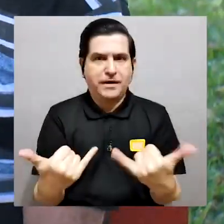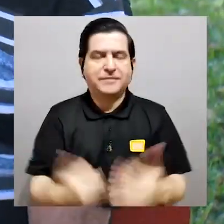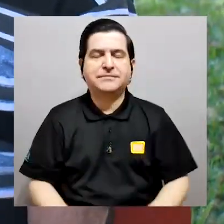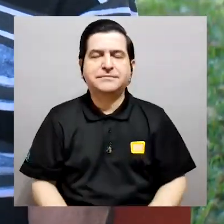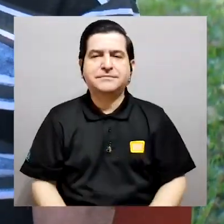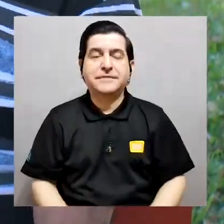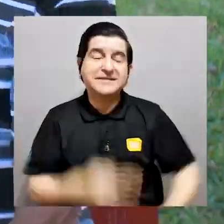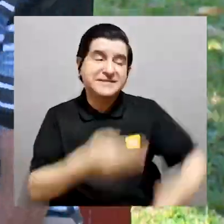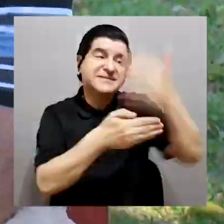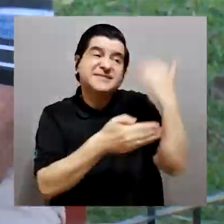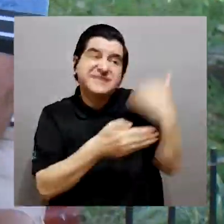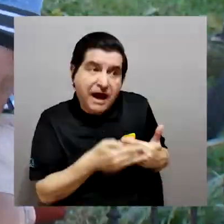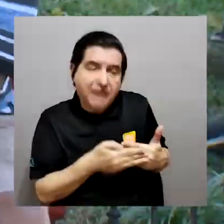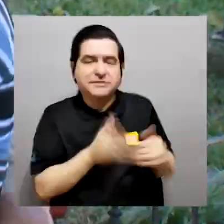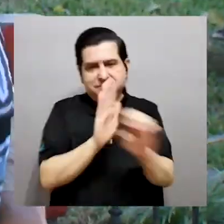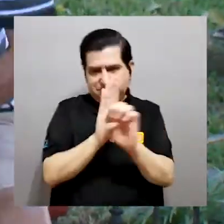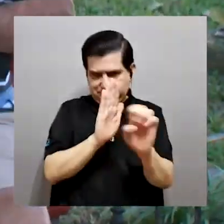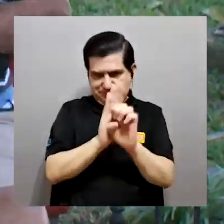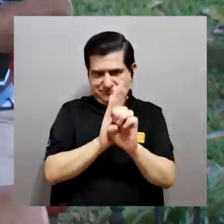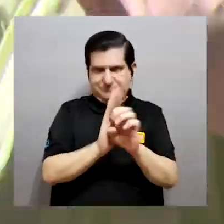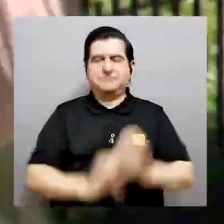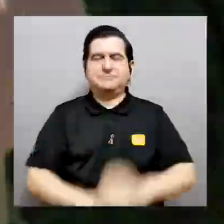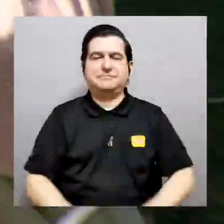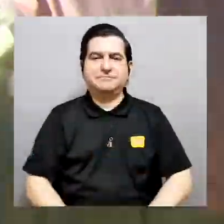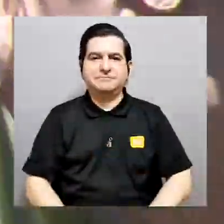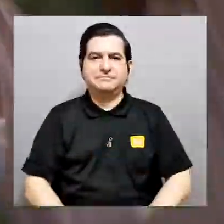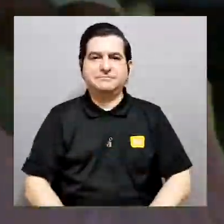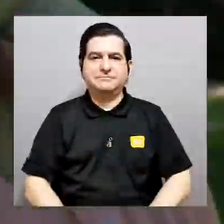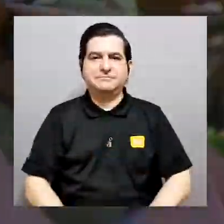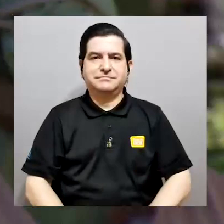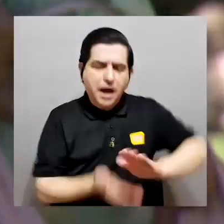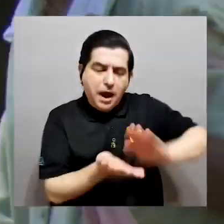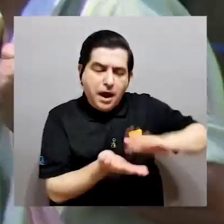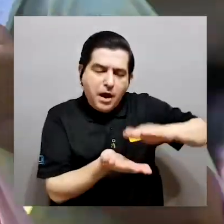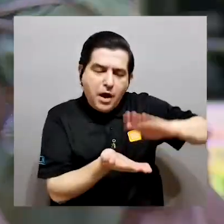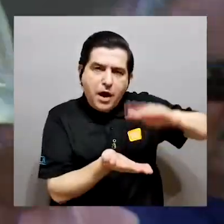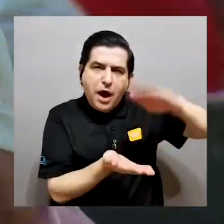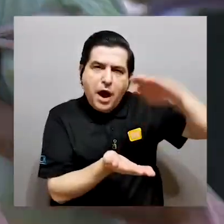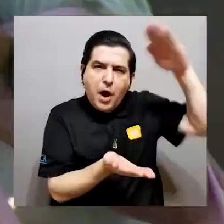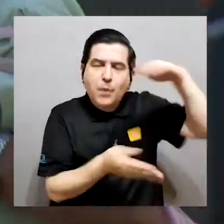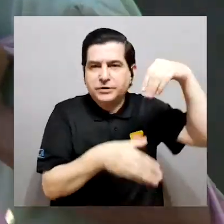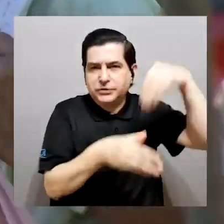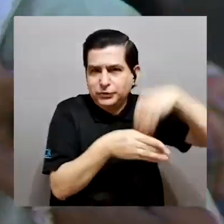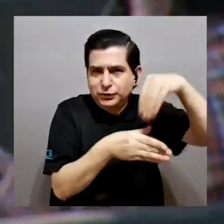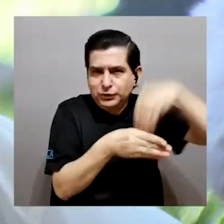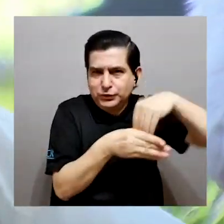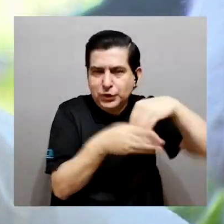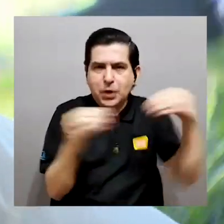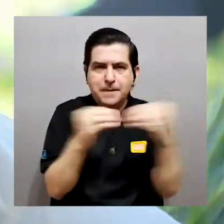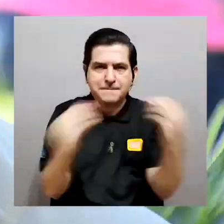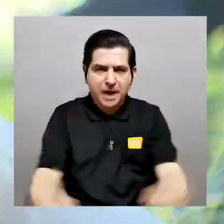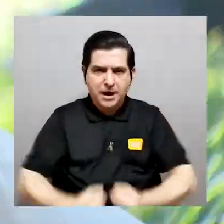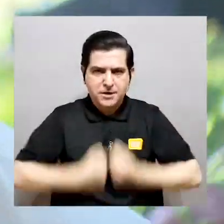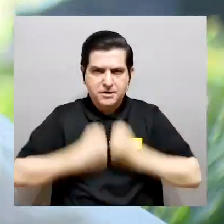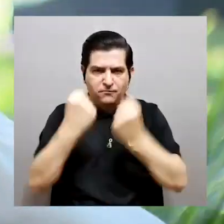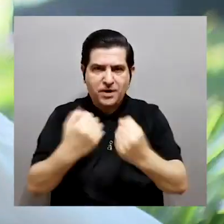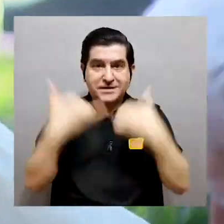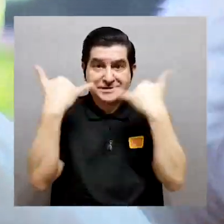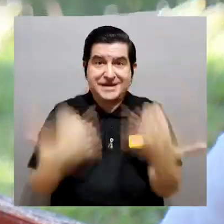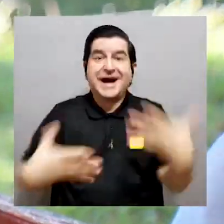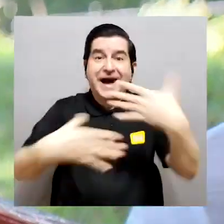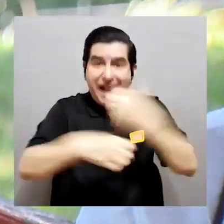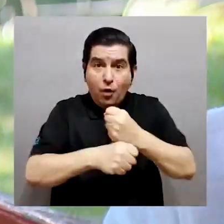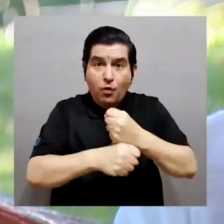momento. Si en el pasado, por ejemplo, hubieran aumentado las cuotas con más intensidad de lo que se